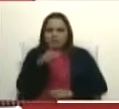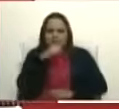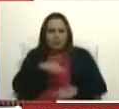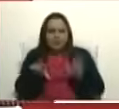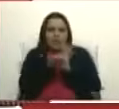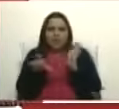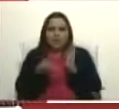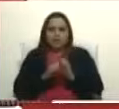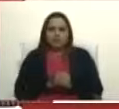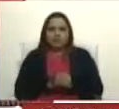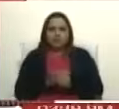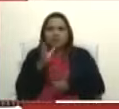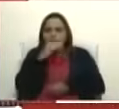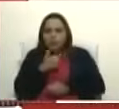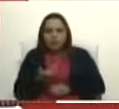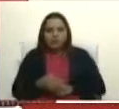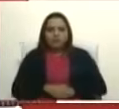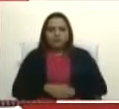No existe.